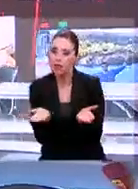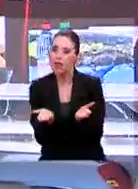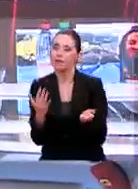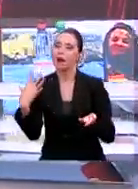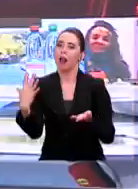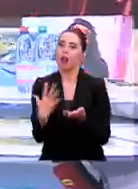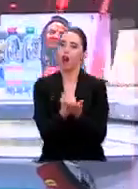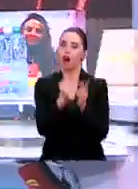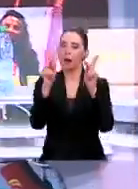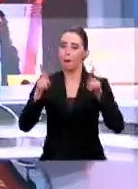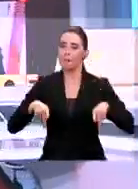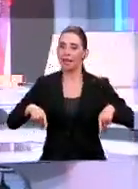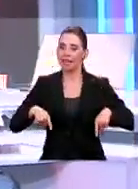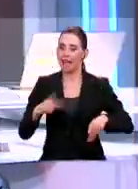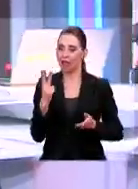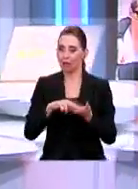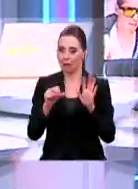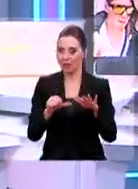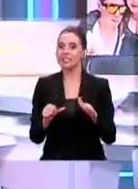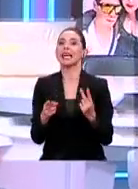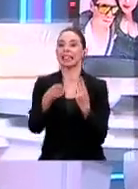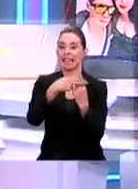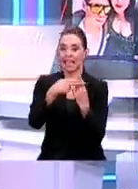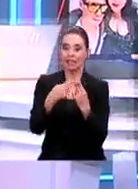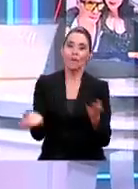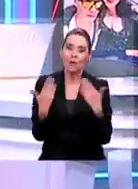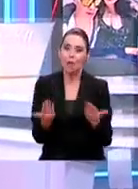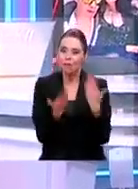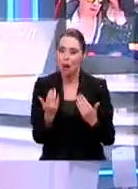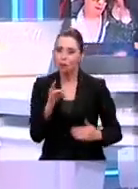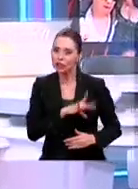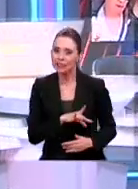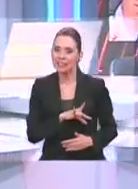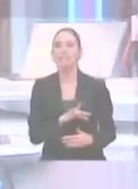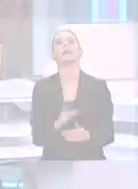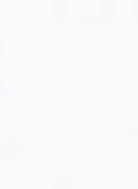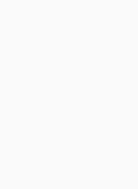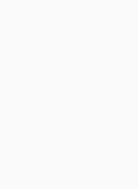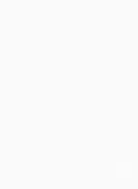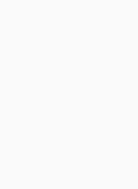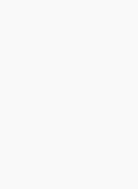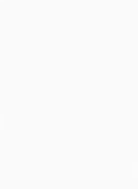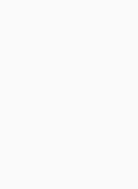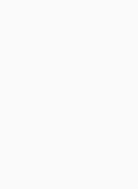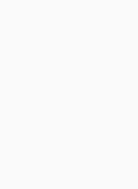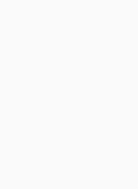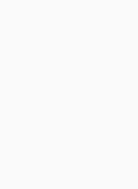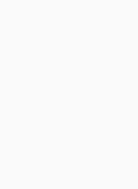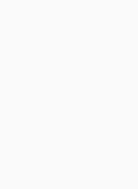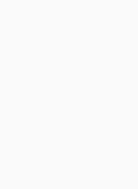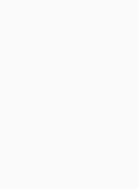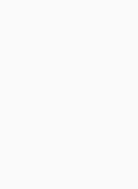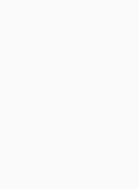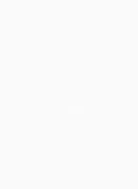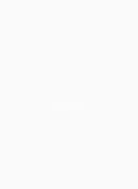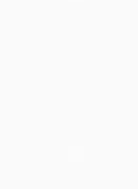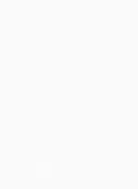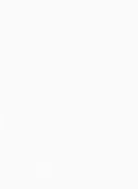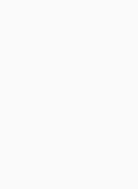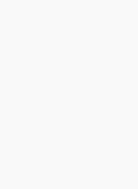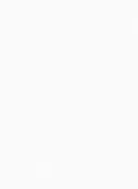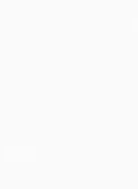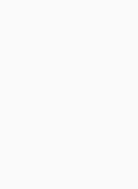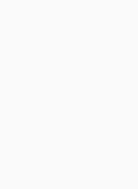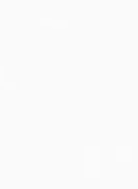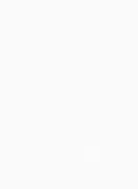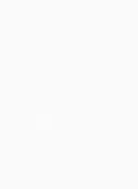Pero Jennifer jamás ha sido opinóloga. Ella pocas veces la he visto opinando fuerte aquí, y duro. Aquí en este matinal, Cristian, de la farándula. Ella no hizo en